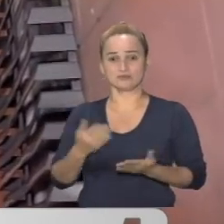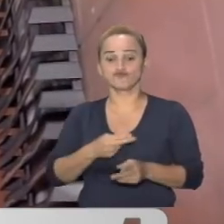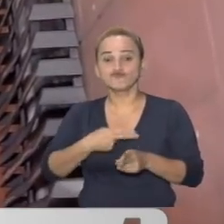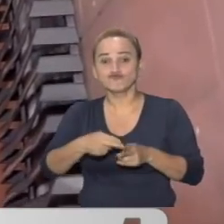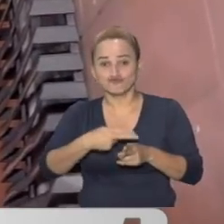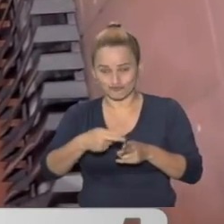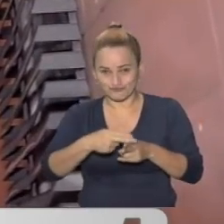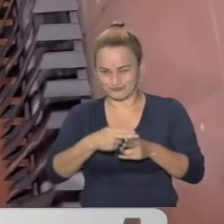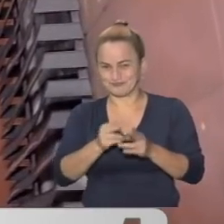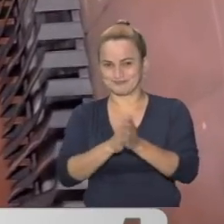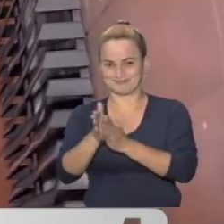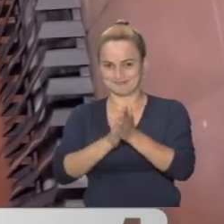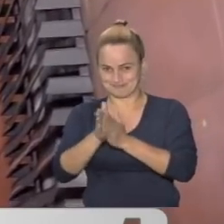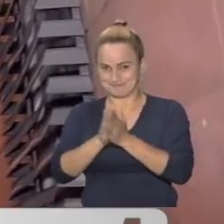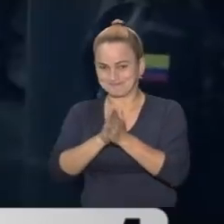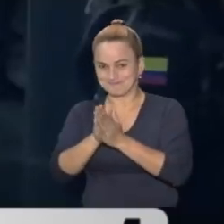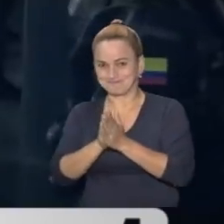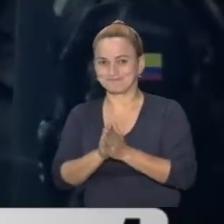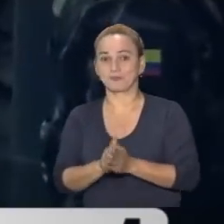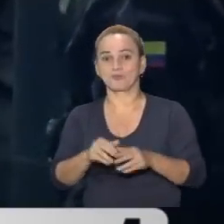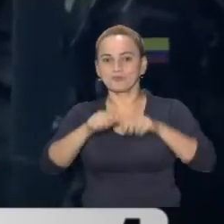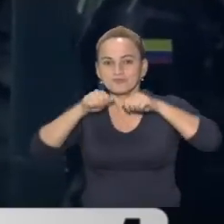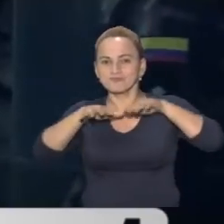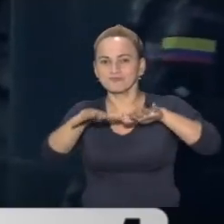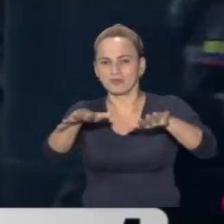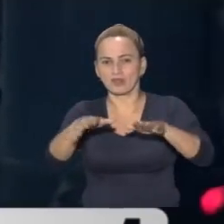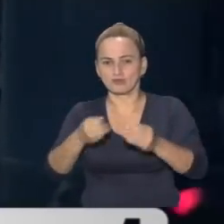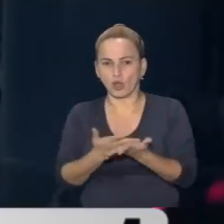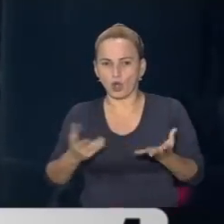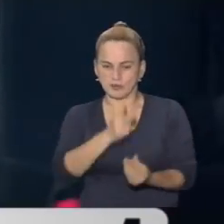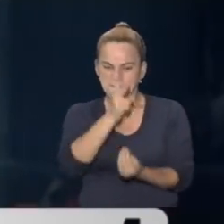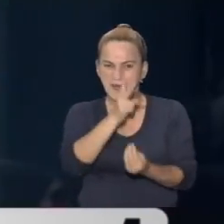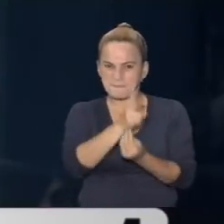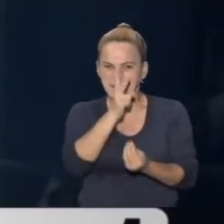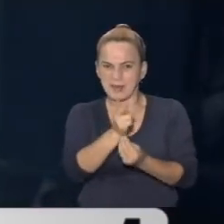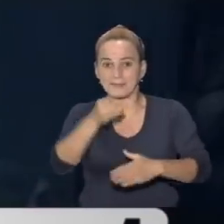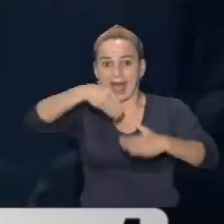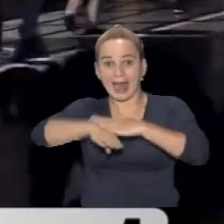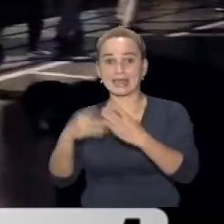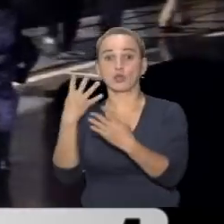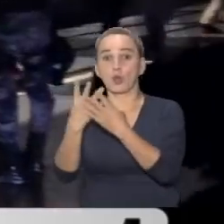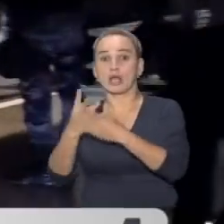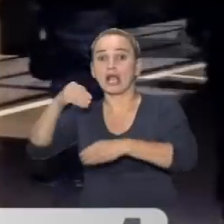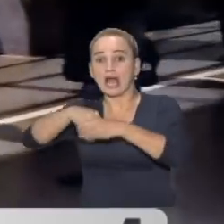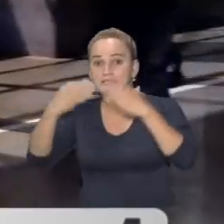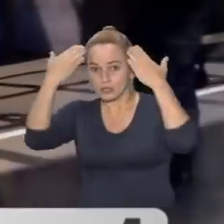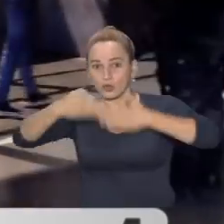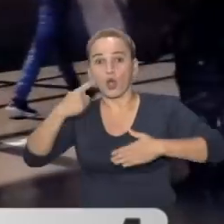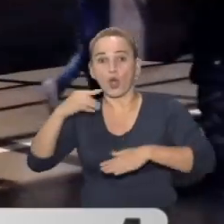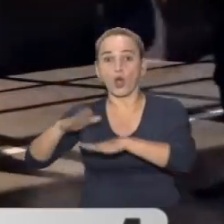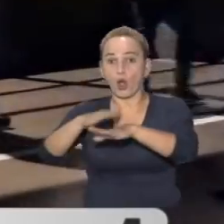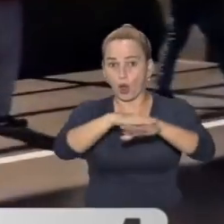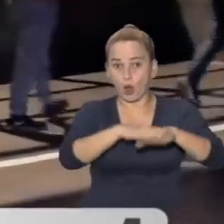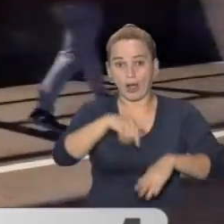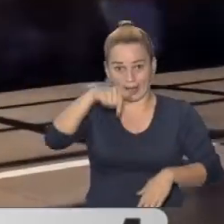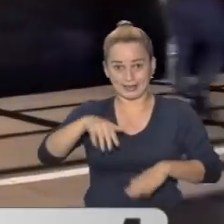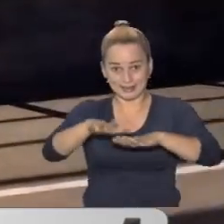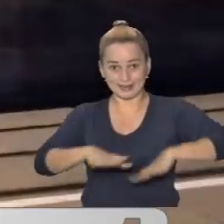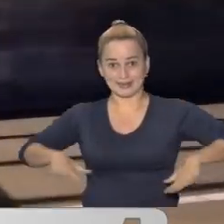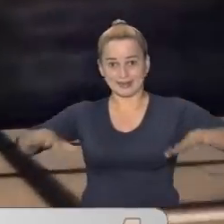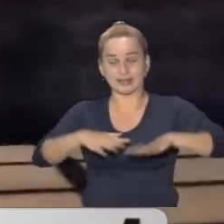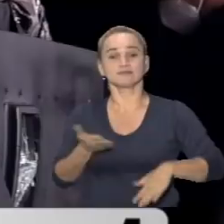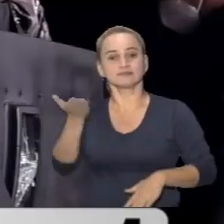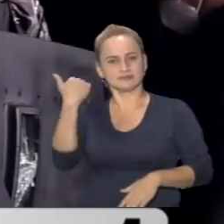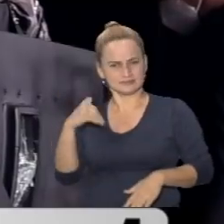días vamos a dar a la luz pública toda la cantidad de bandas que están organizadas. No podemos olvidar que aquí donde nos encontramos, en